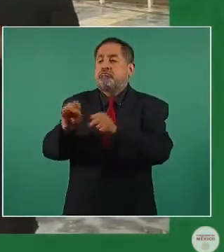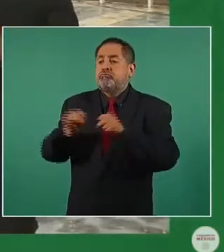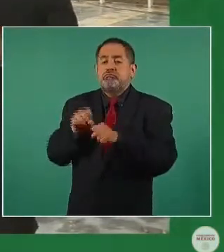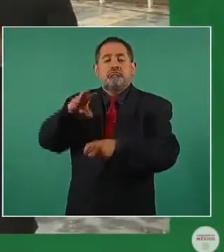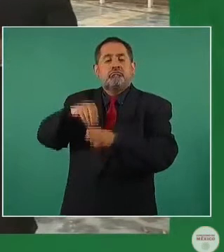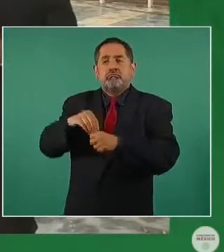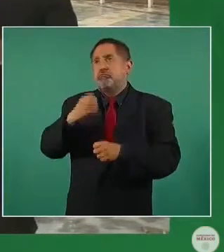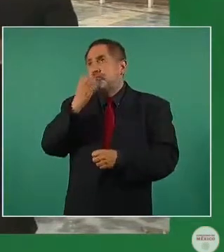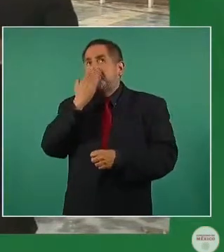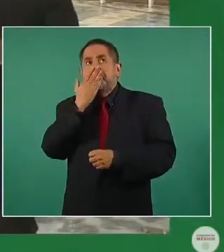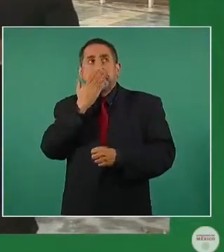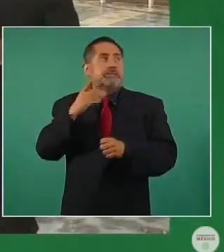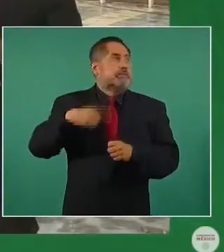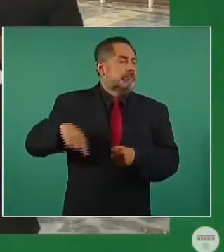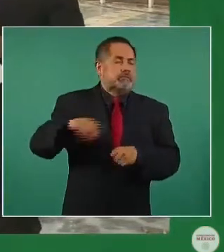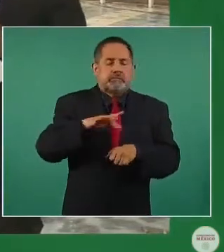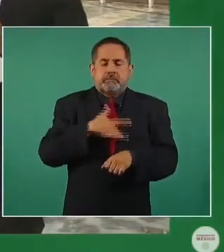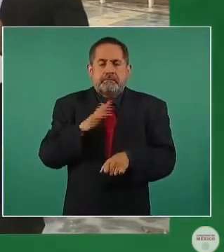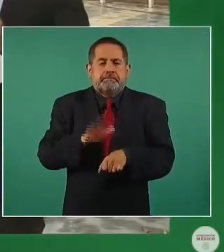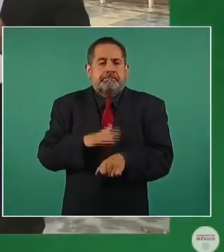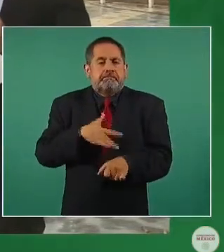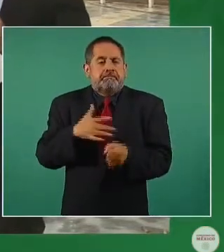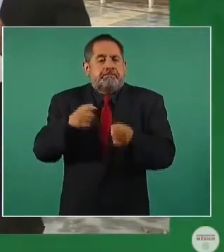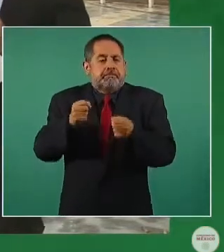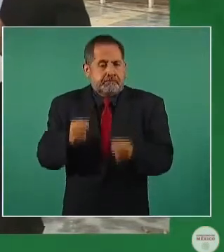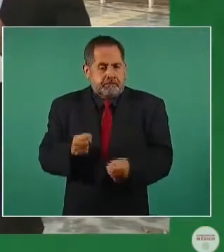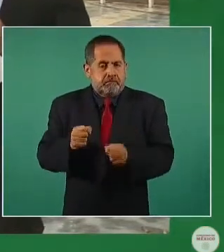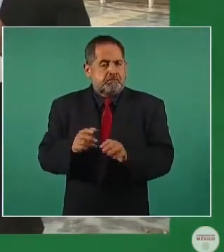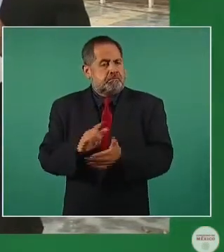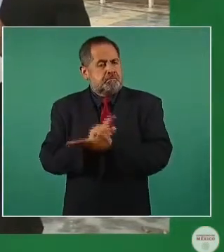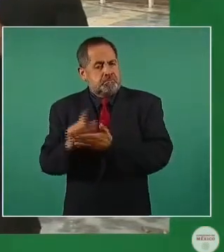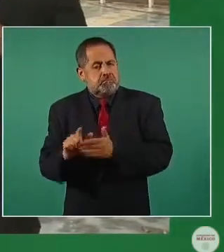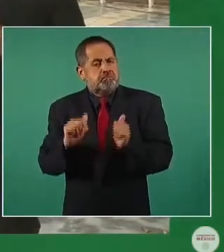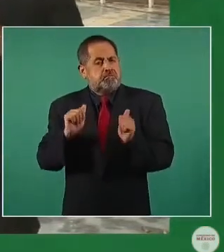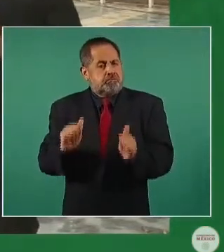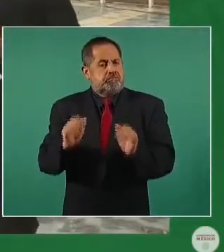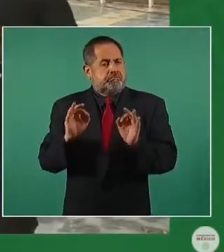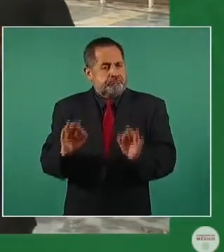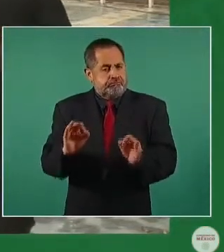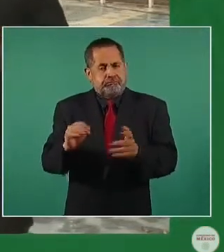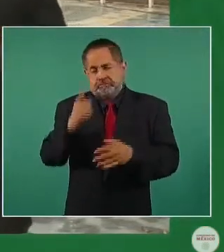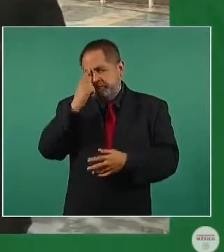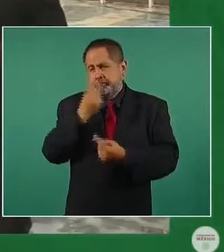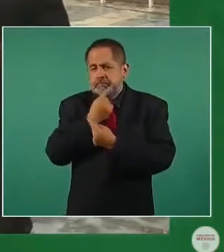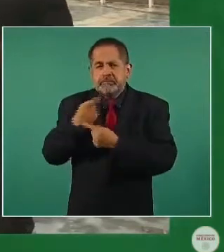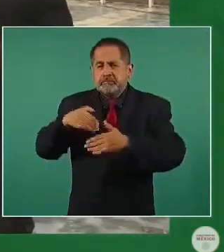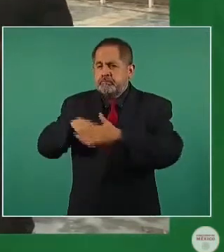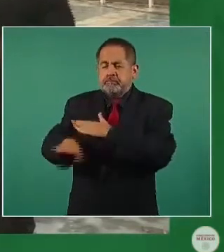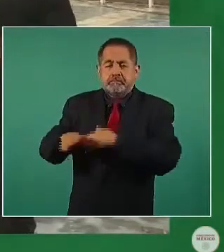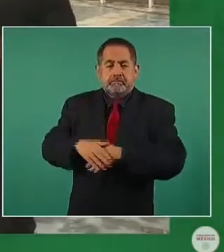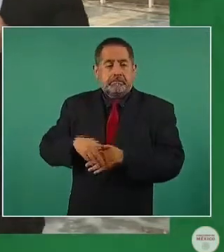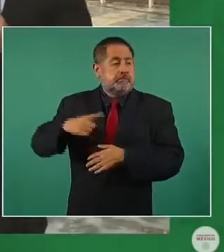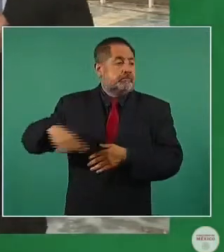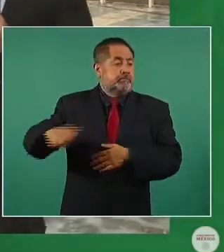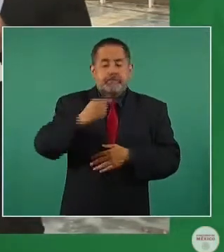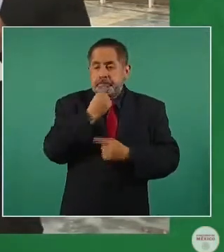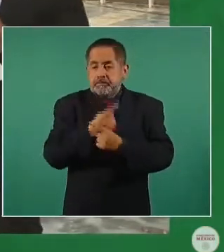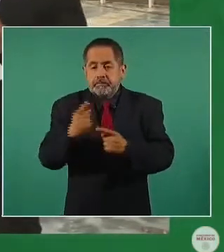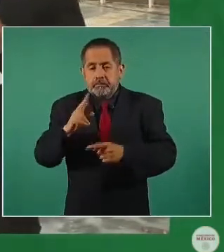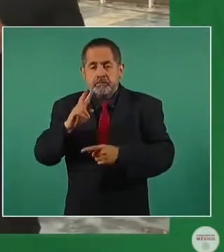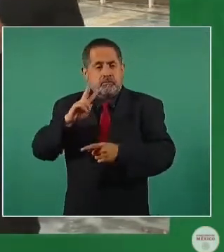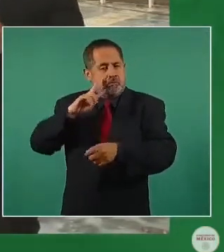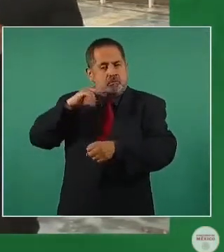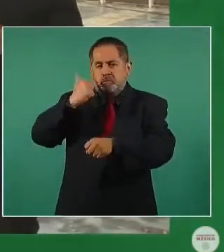Pantoja, el lugar más seguro para nuestras niñas y nuestros niños. Este regreso es un regreso voluntario, es un regreso con